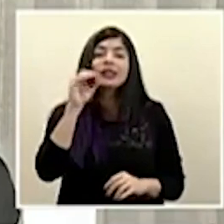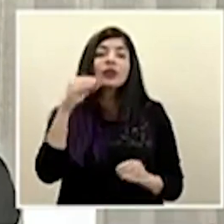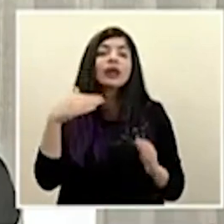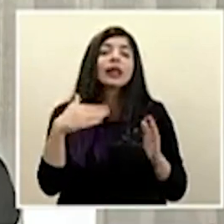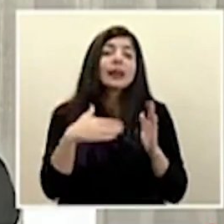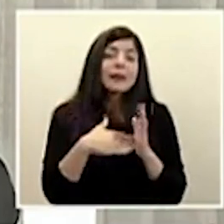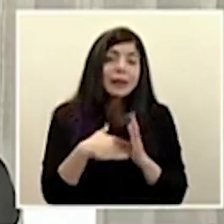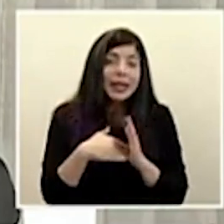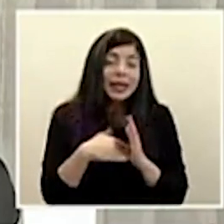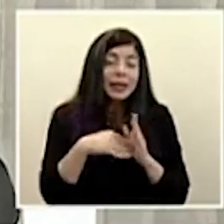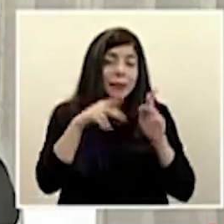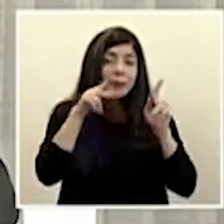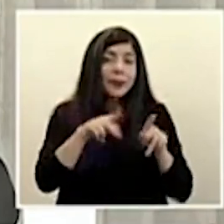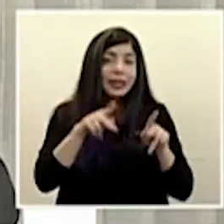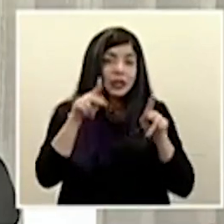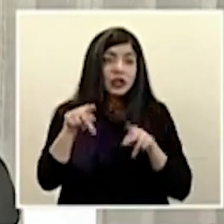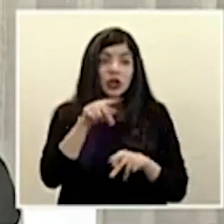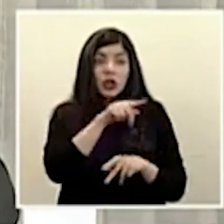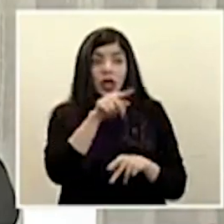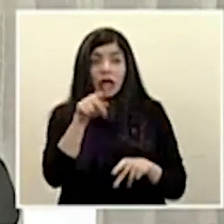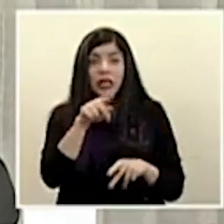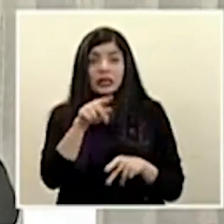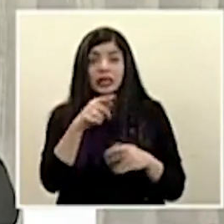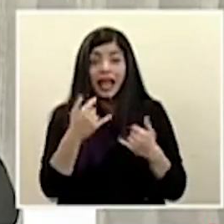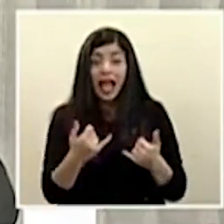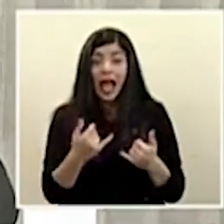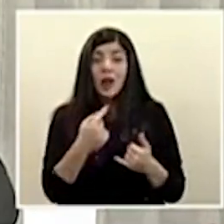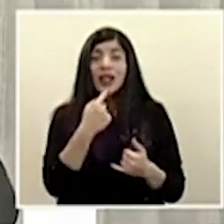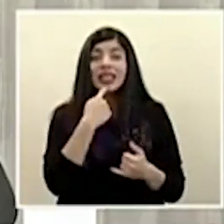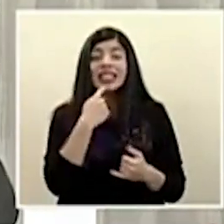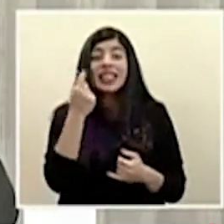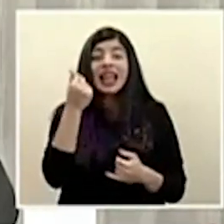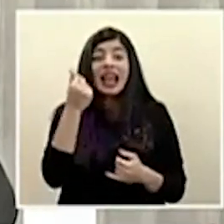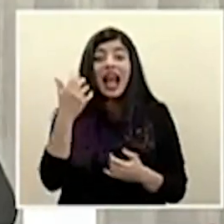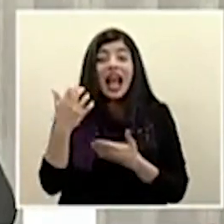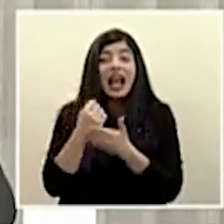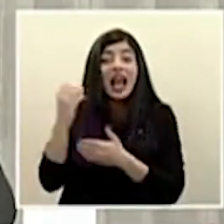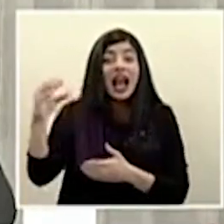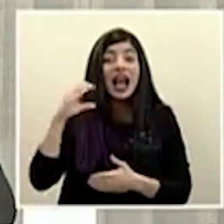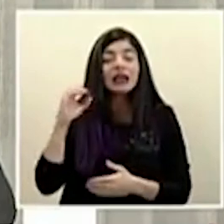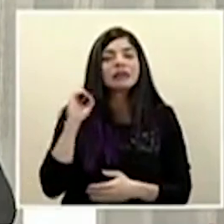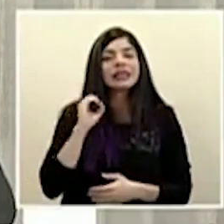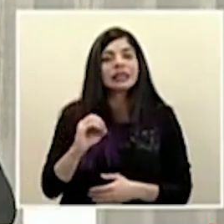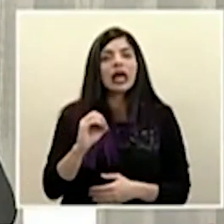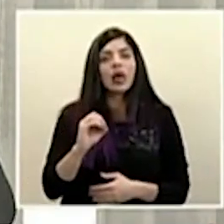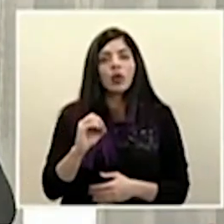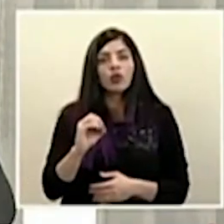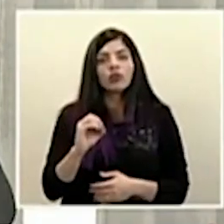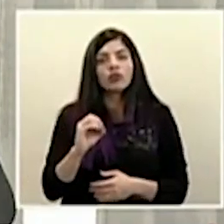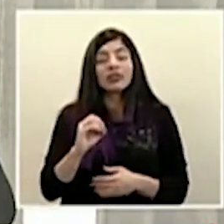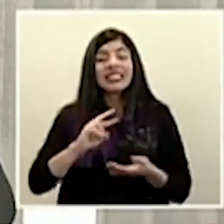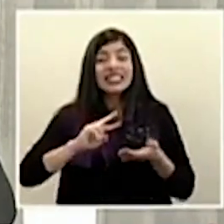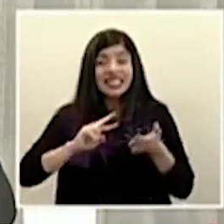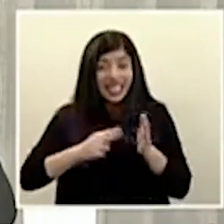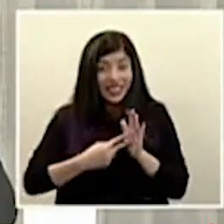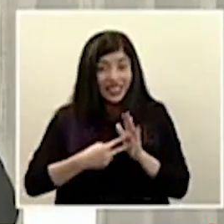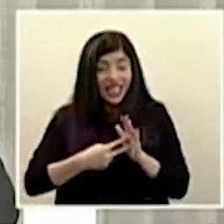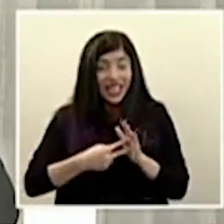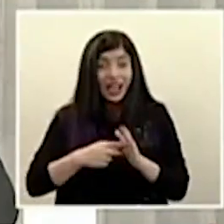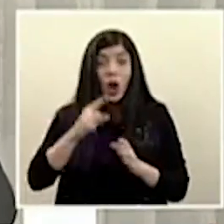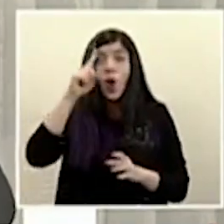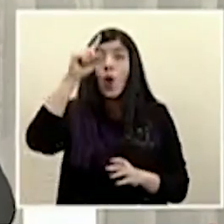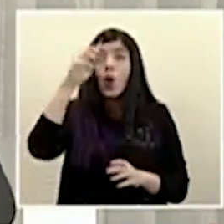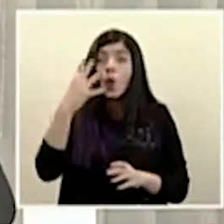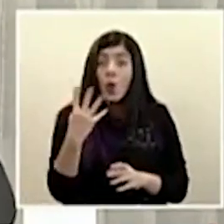250,000 personas que registran hoy tener cero ingresos. Es decir,